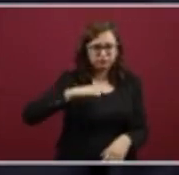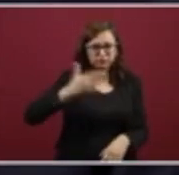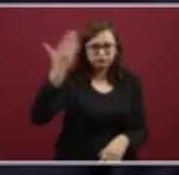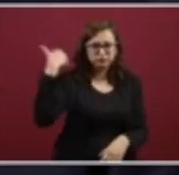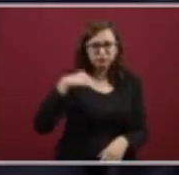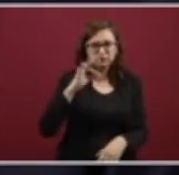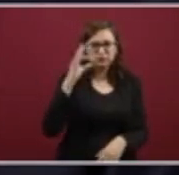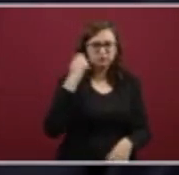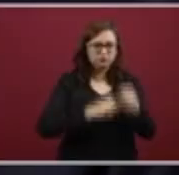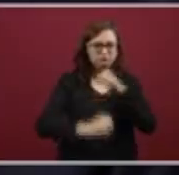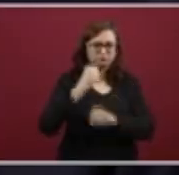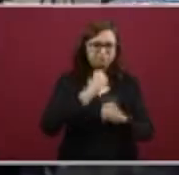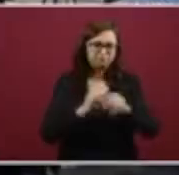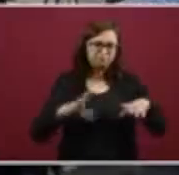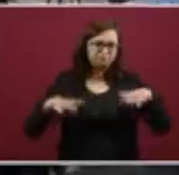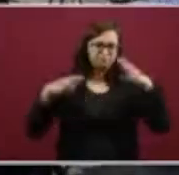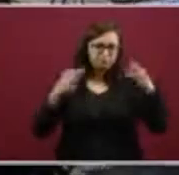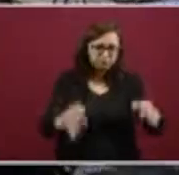hace 40 años.